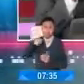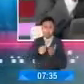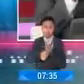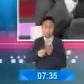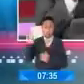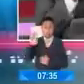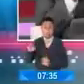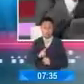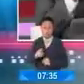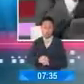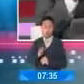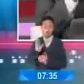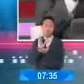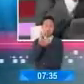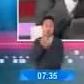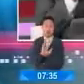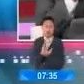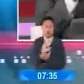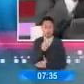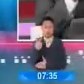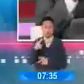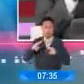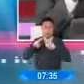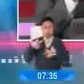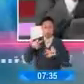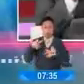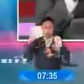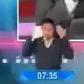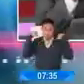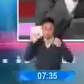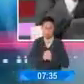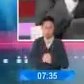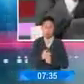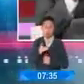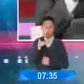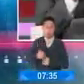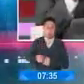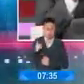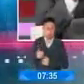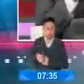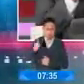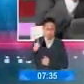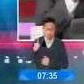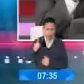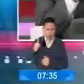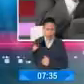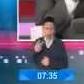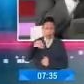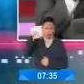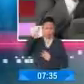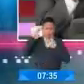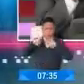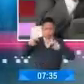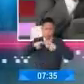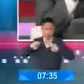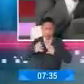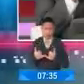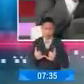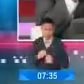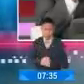sino del IES, que se están investigando en Guayaquil y Daule, me parece que son las investigaciones que hay en este